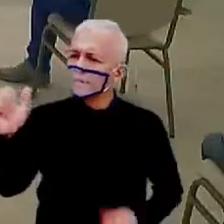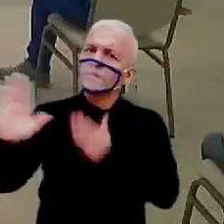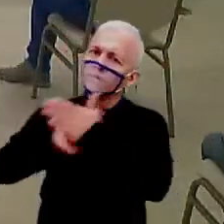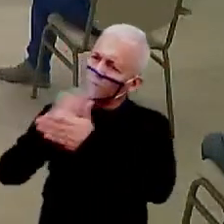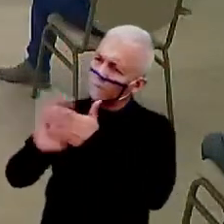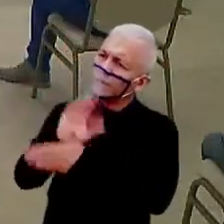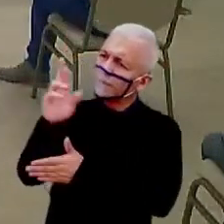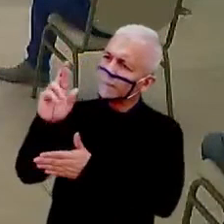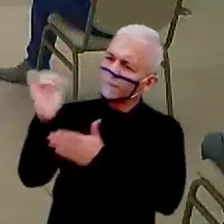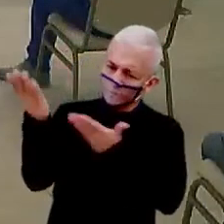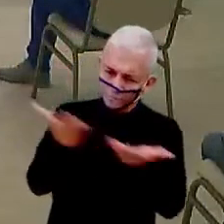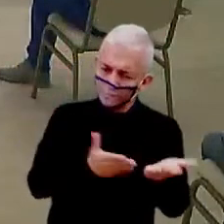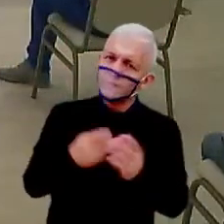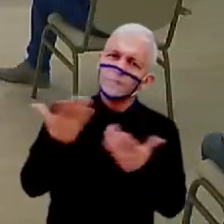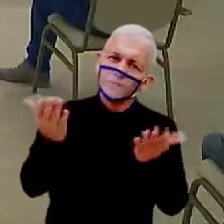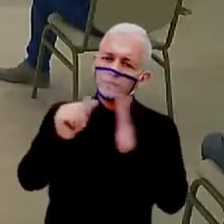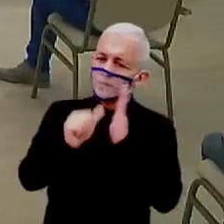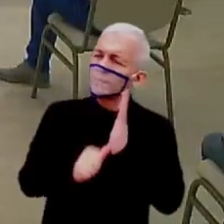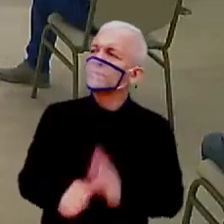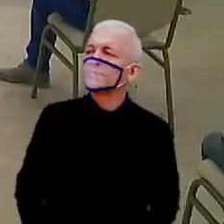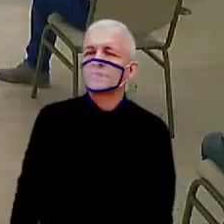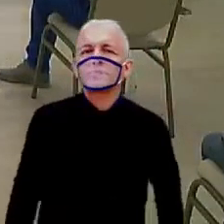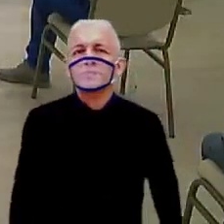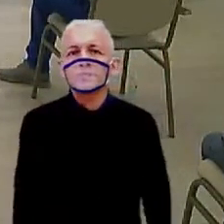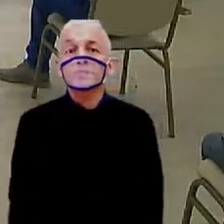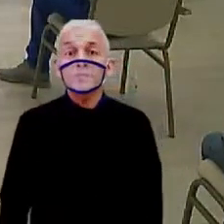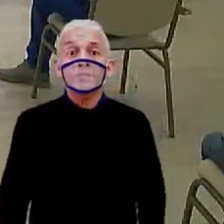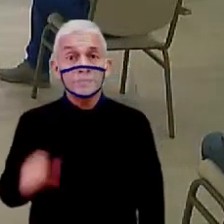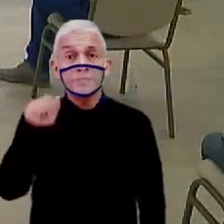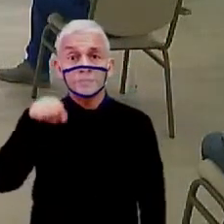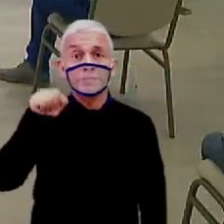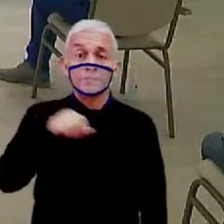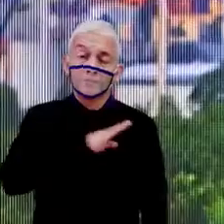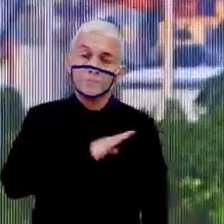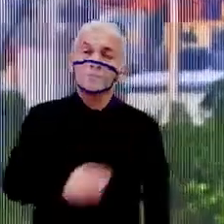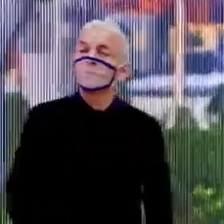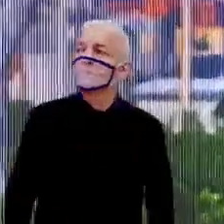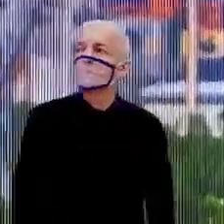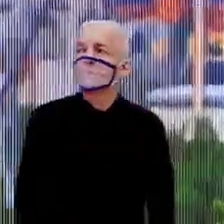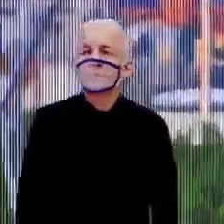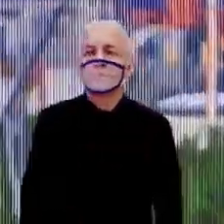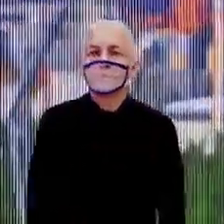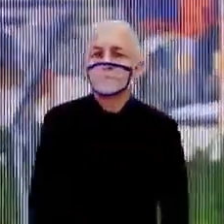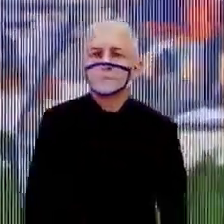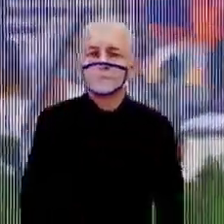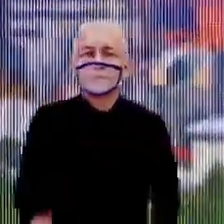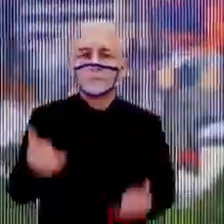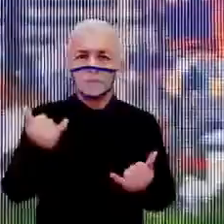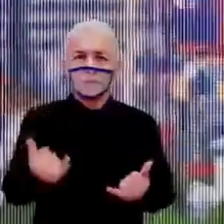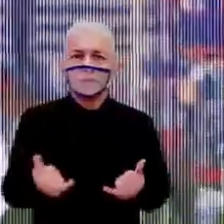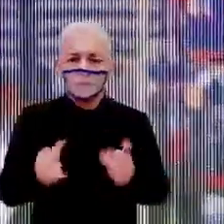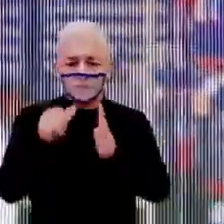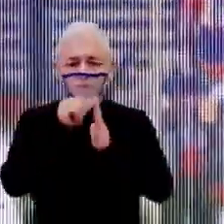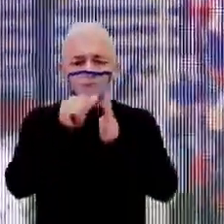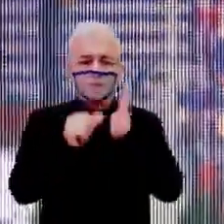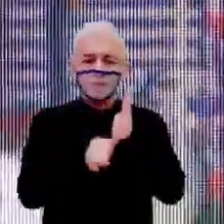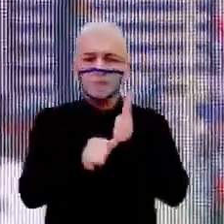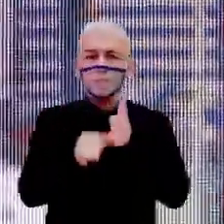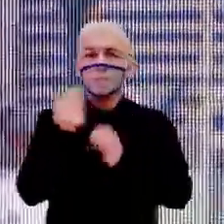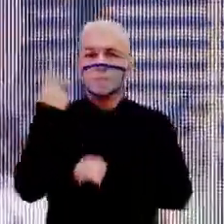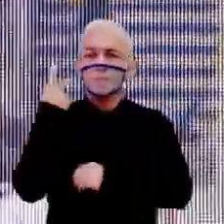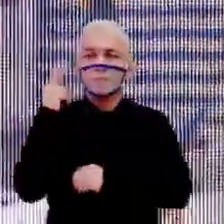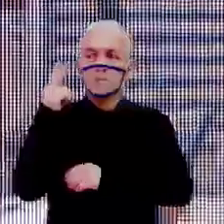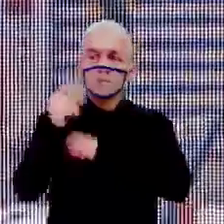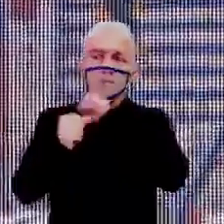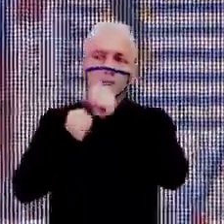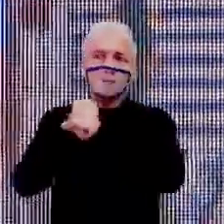poco cómo es el programa. Así es, alcalde. No solo este programa, a través de 12 años